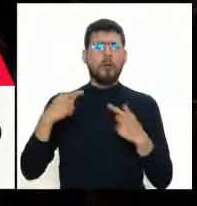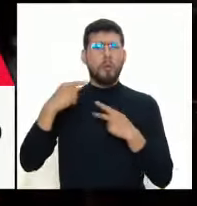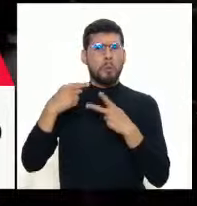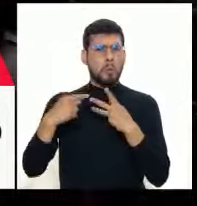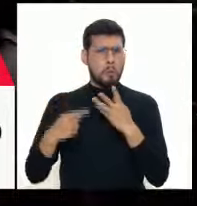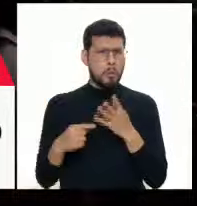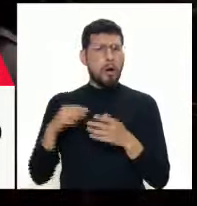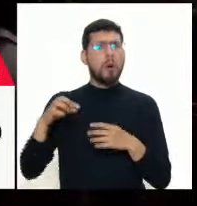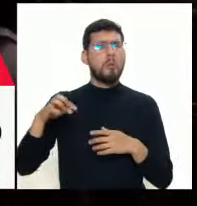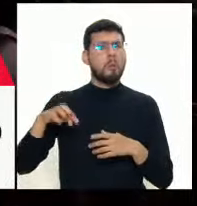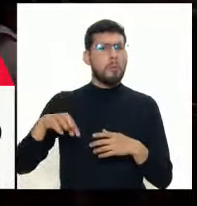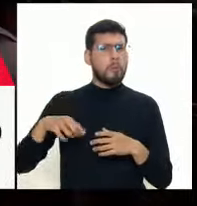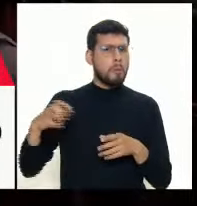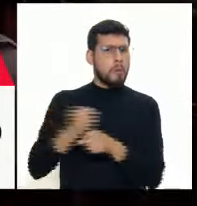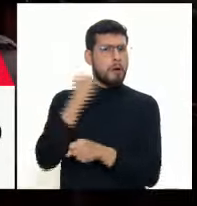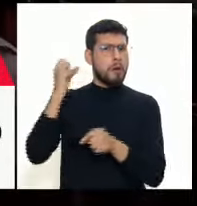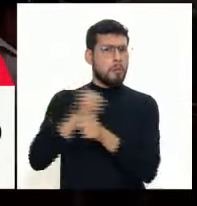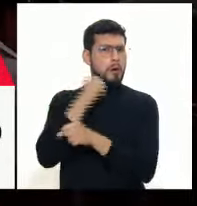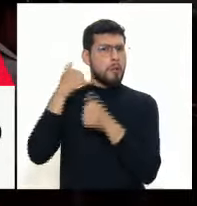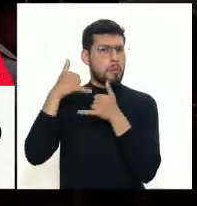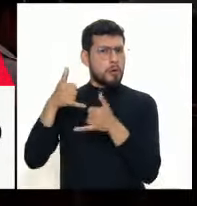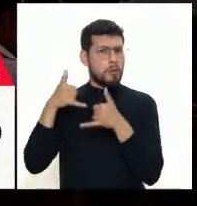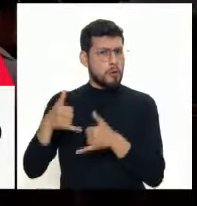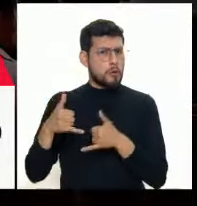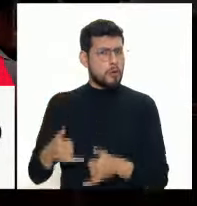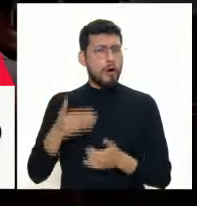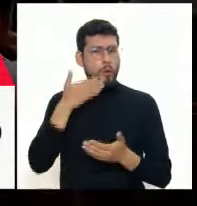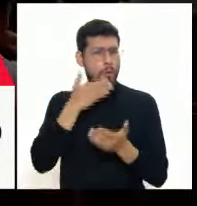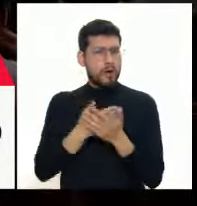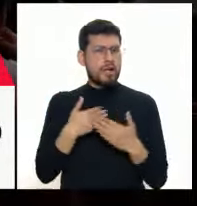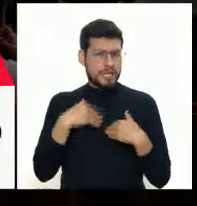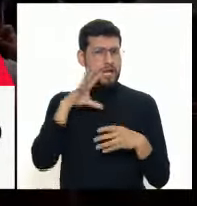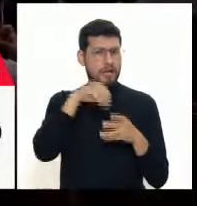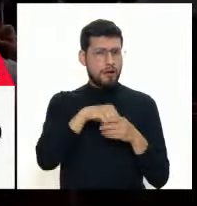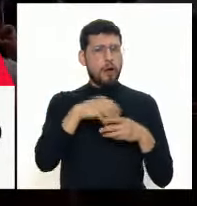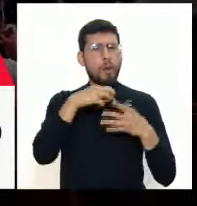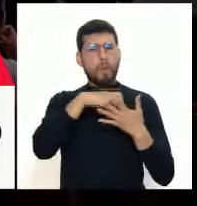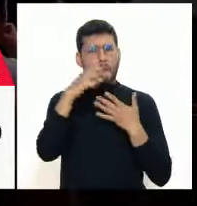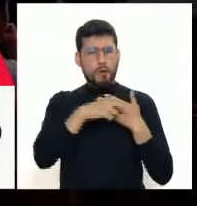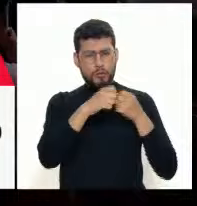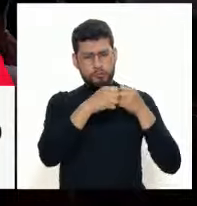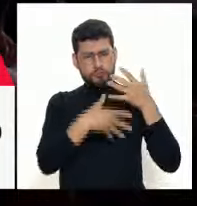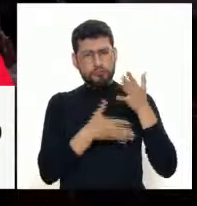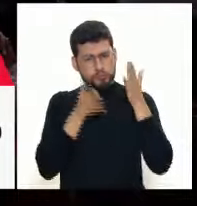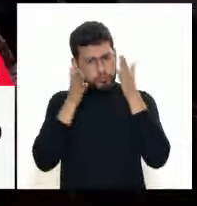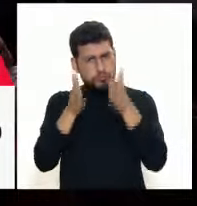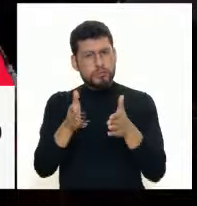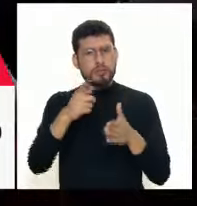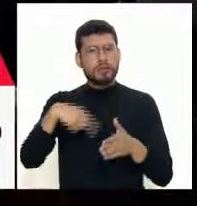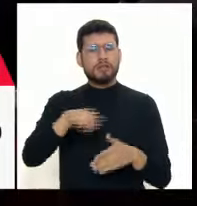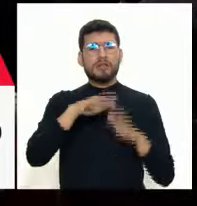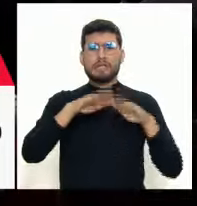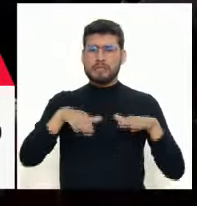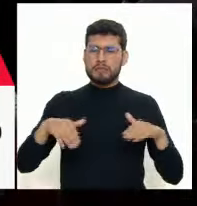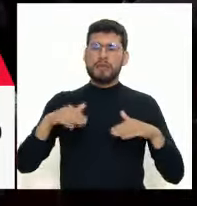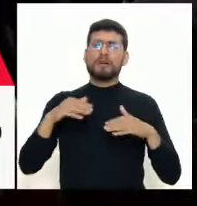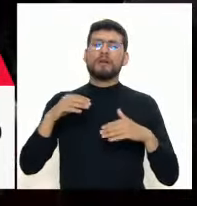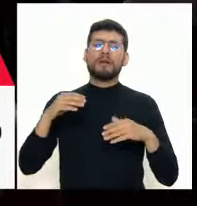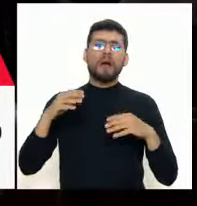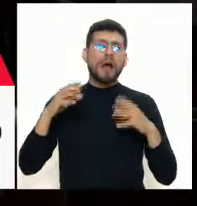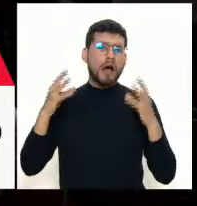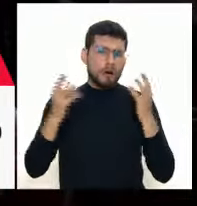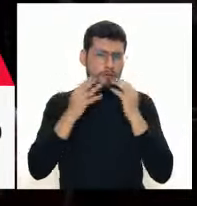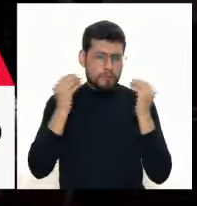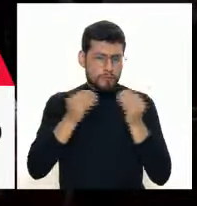serie de premios gracias a su programación dirigida a los niños, niñas